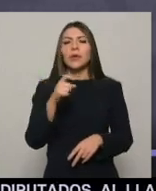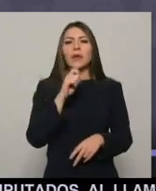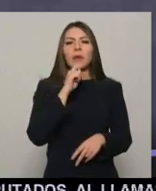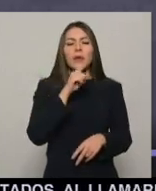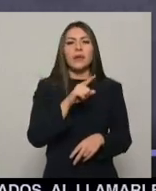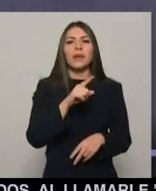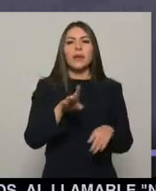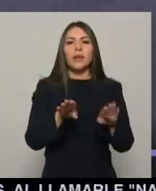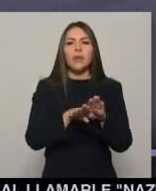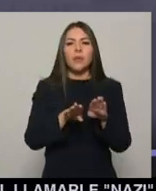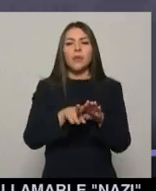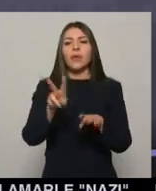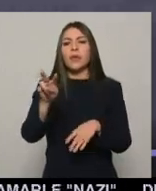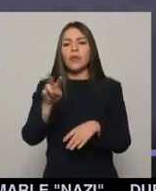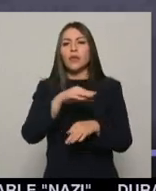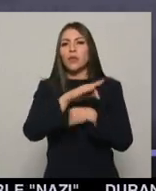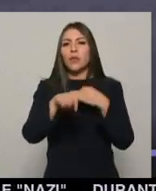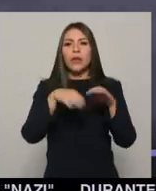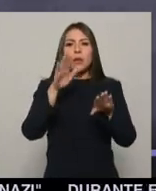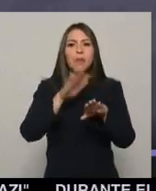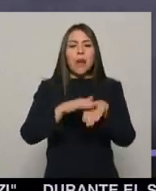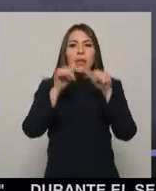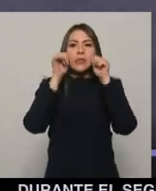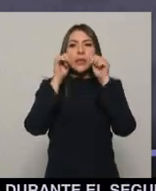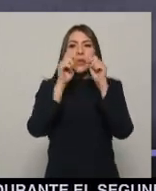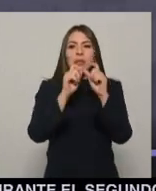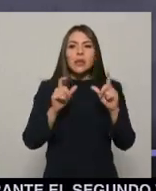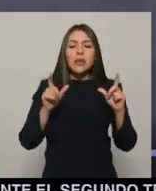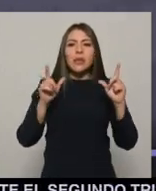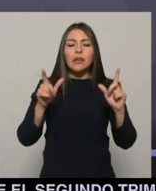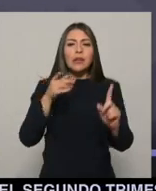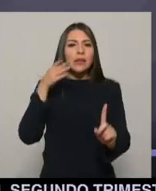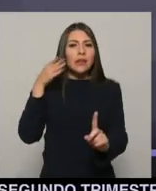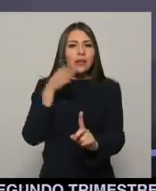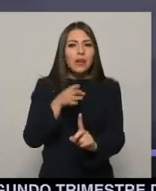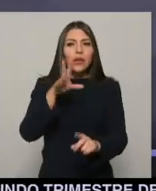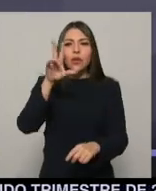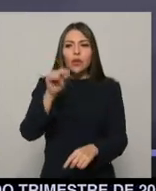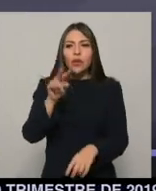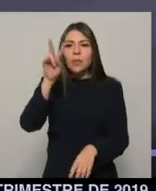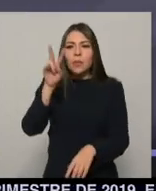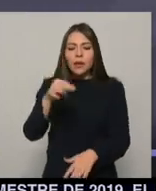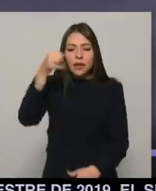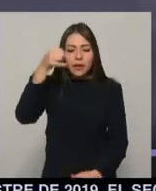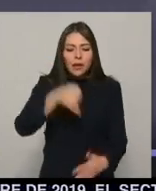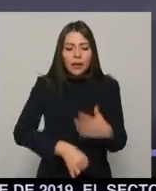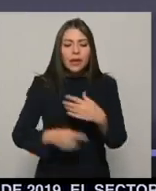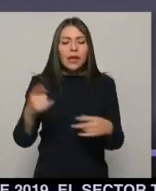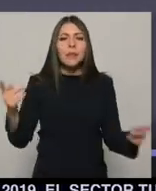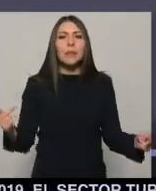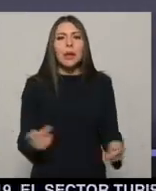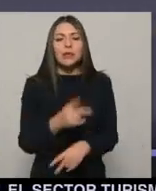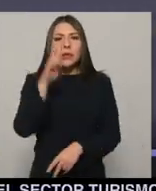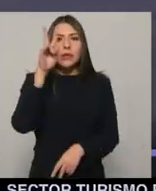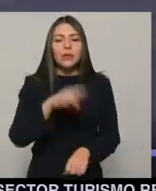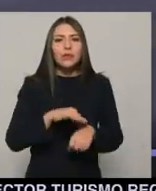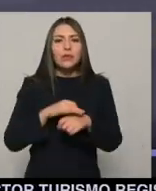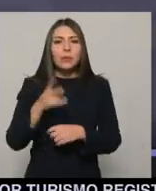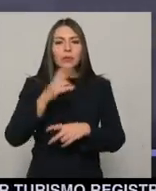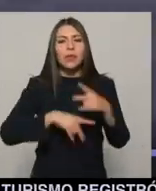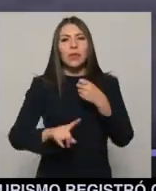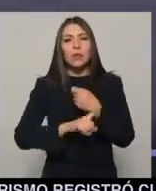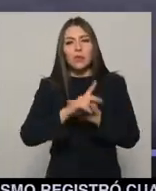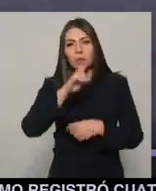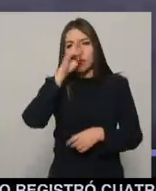como el Estado se estaba enfocando en eso y no en el meollo del asunto, que es la violencia, pues entonces nos